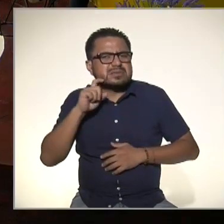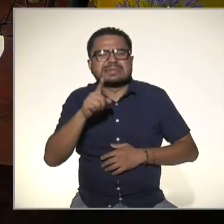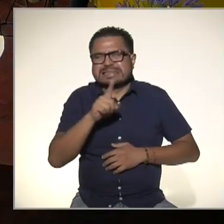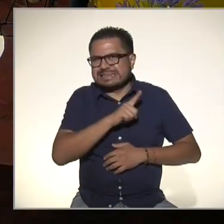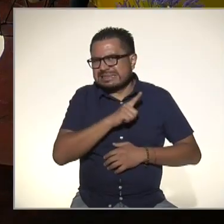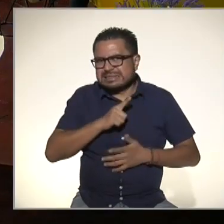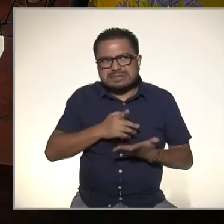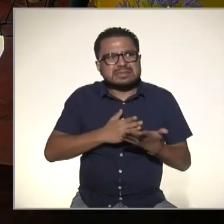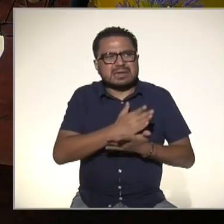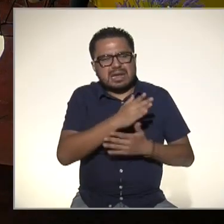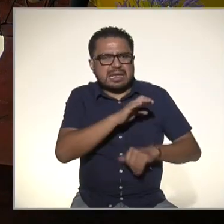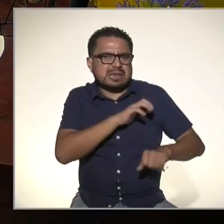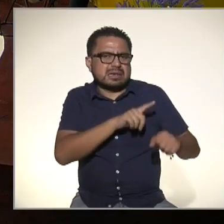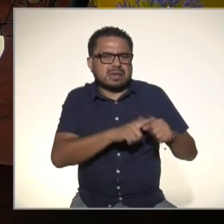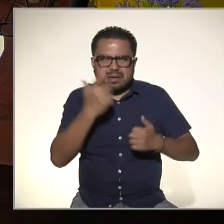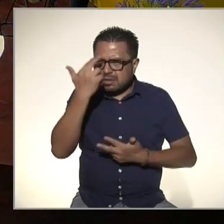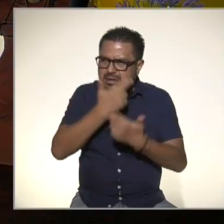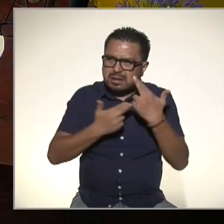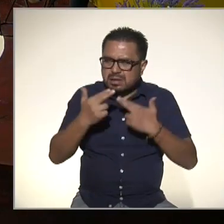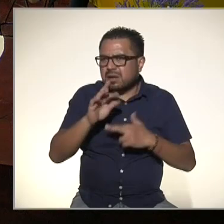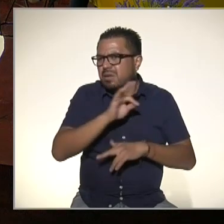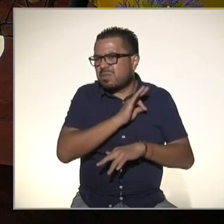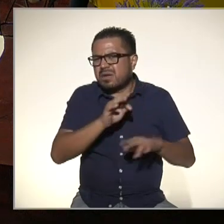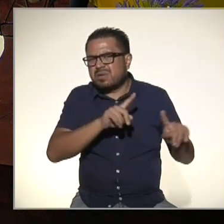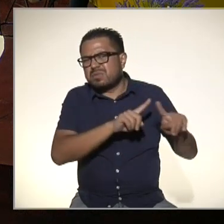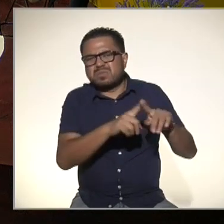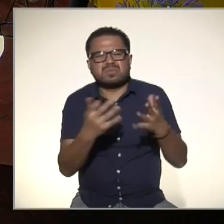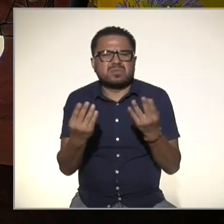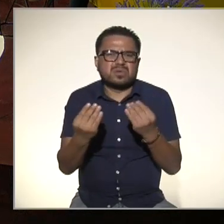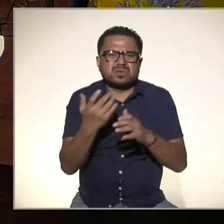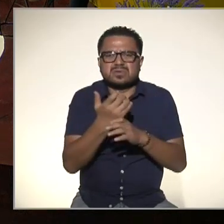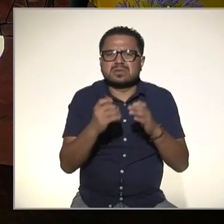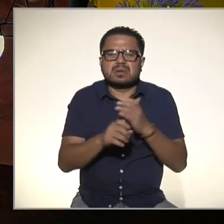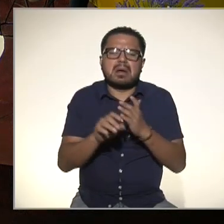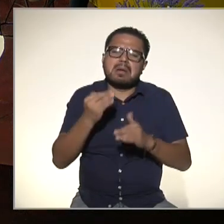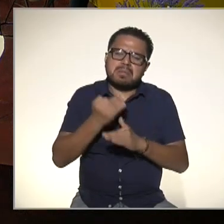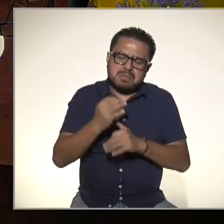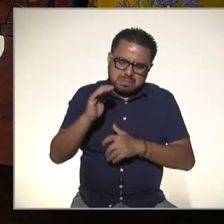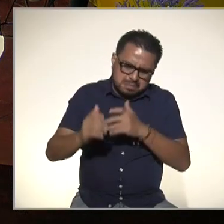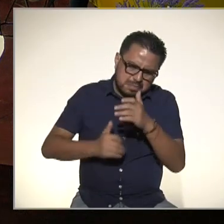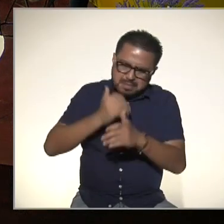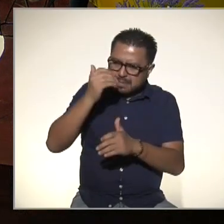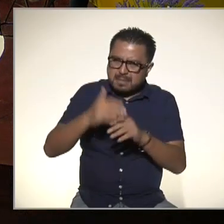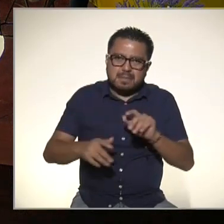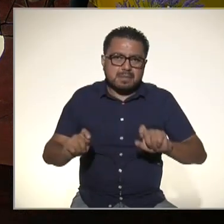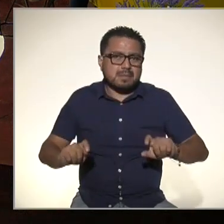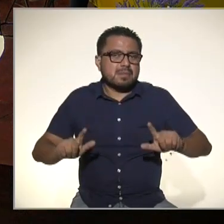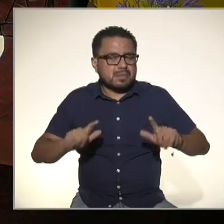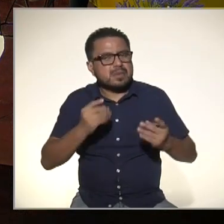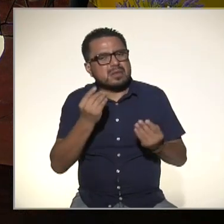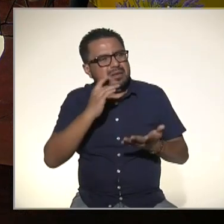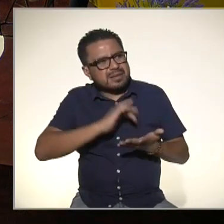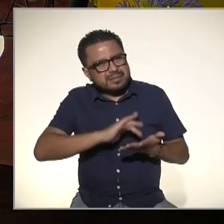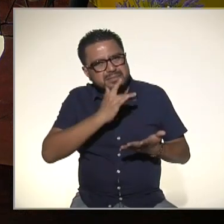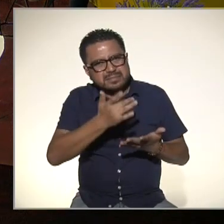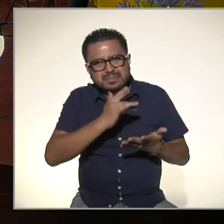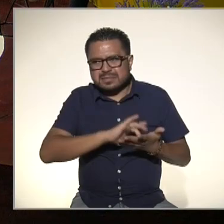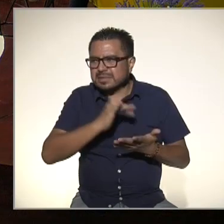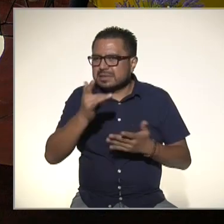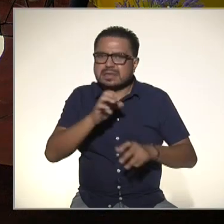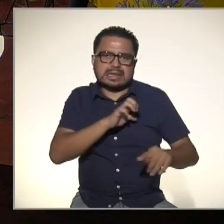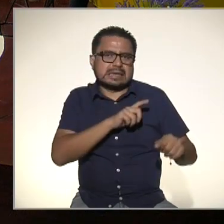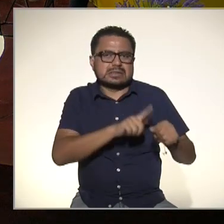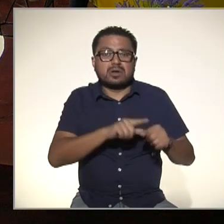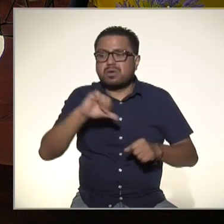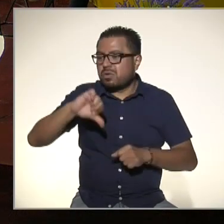con el especialista para que te revisen porque pueden ser una gran cantidad de cosas. Y bueno, llegamos al final del programa. Quiero agradecerles primero que nada a nuestros especialistas